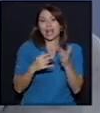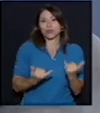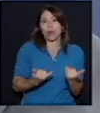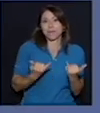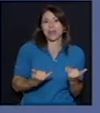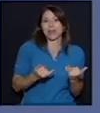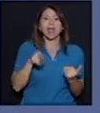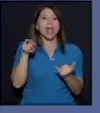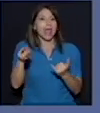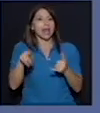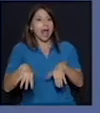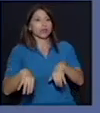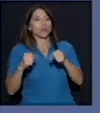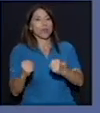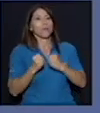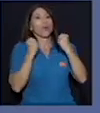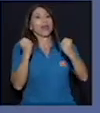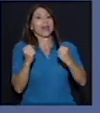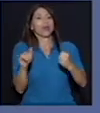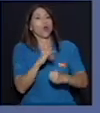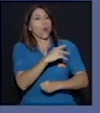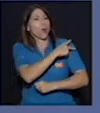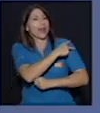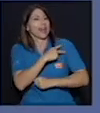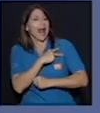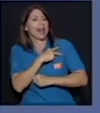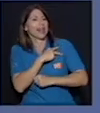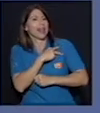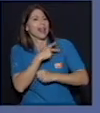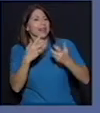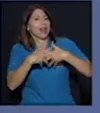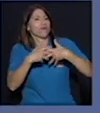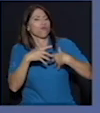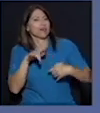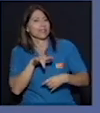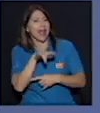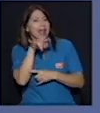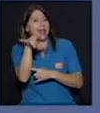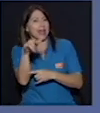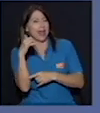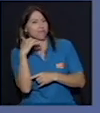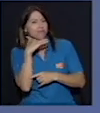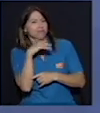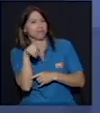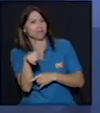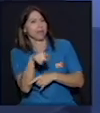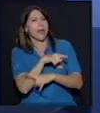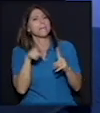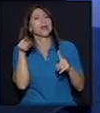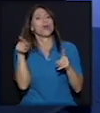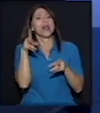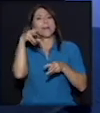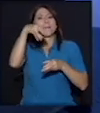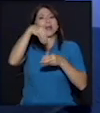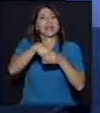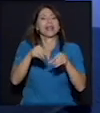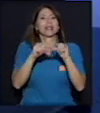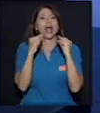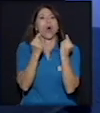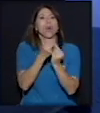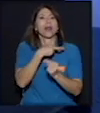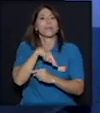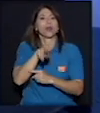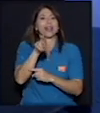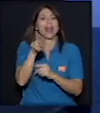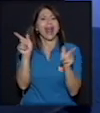asume el poder siendo un general de la Fuerza Aérea. Eso ya es raro, eso es extraordinario, pero más raro es que pertenece a una minoría religiosa, los